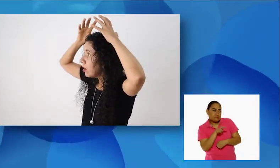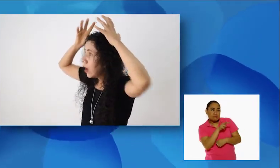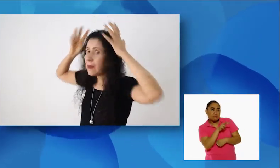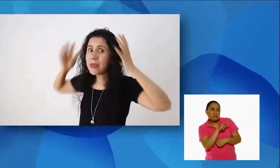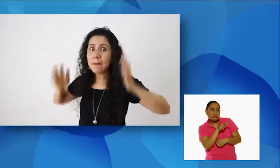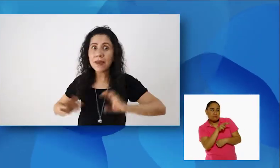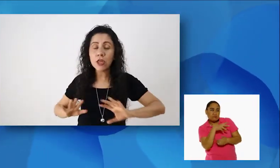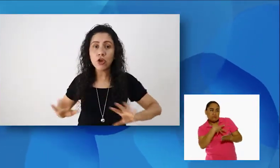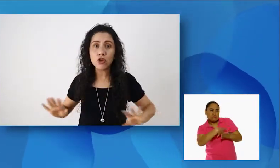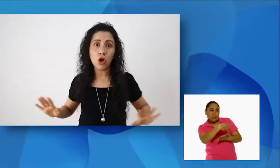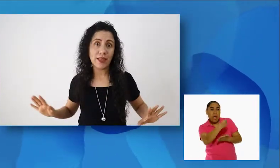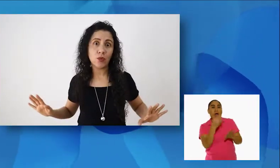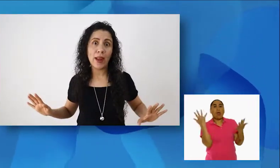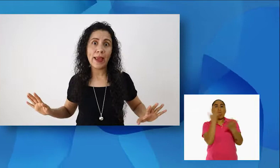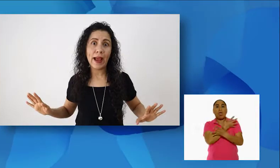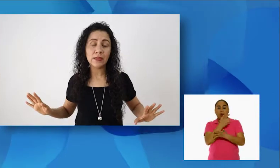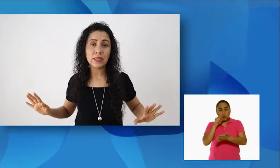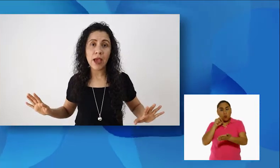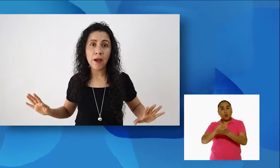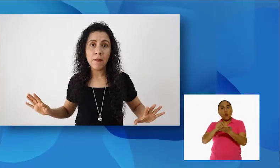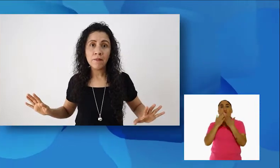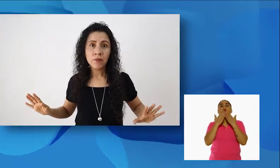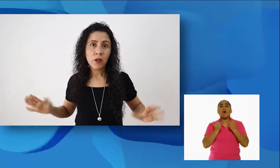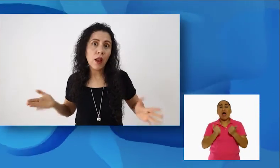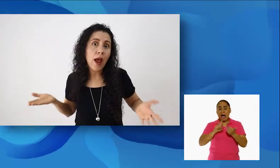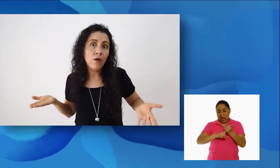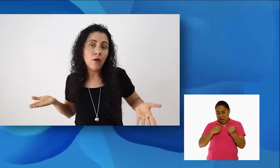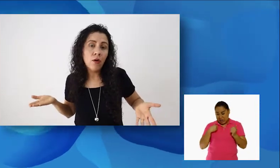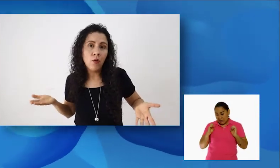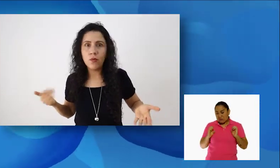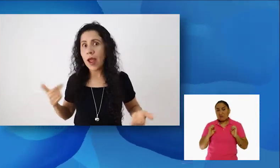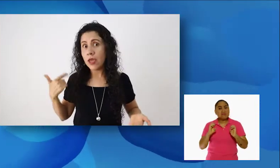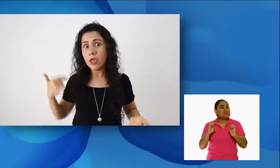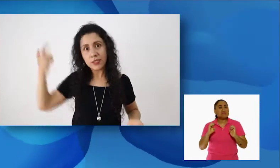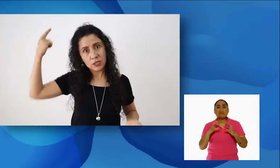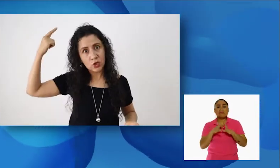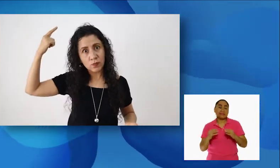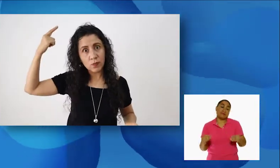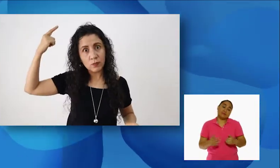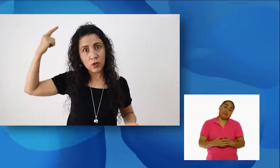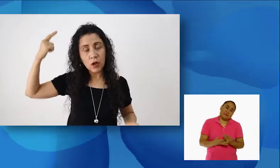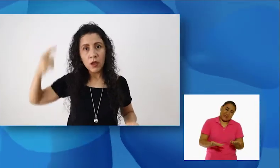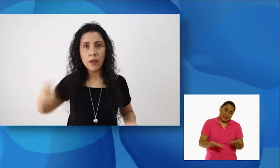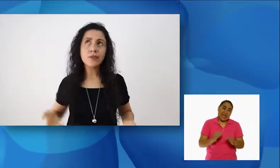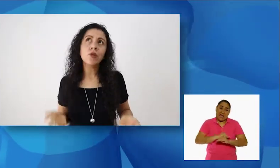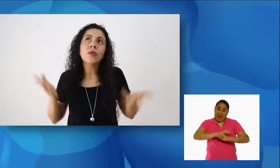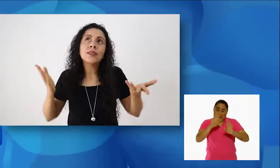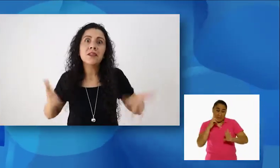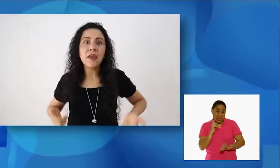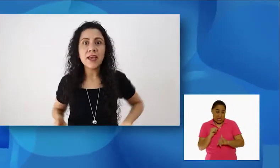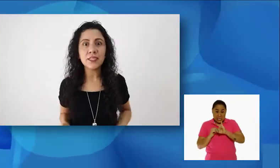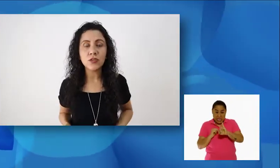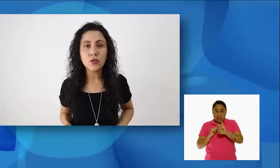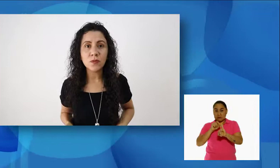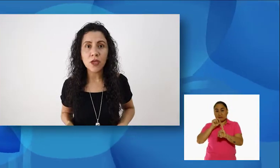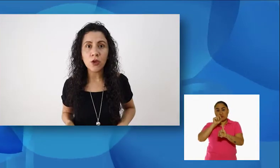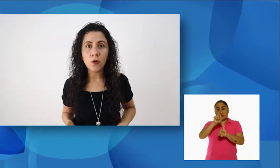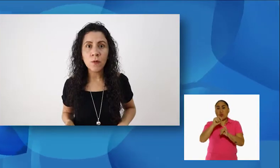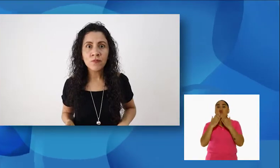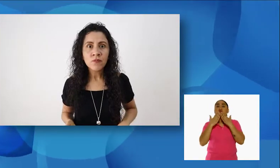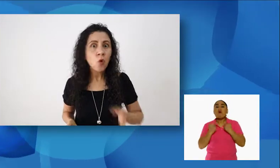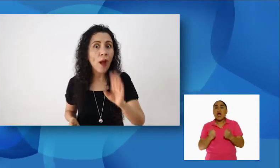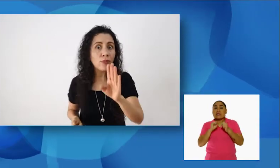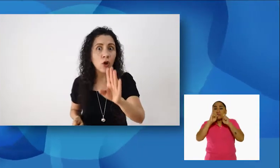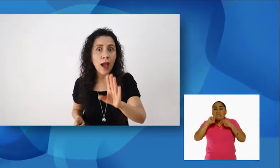punto había perdido toda su elegancia. Claro, una I sin su punto es como una estrella sin su